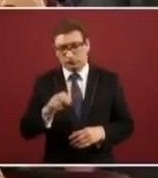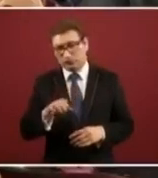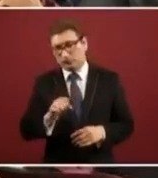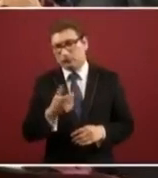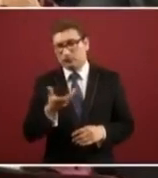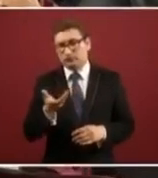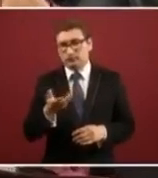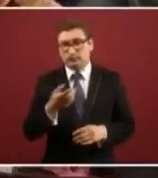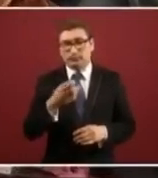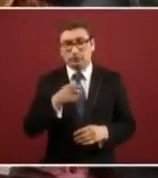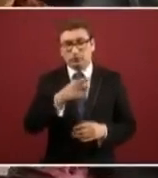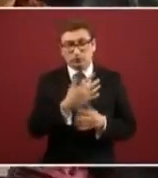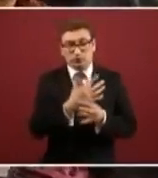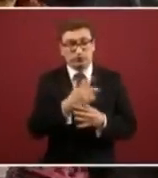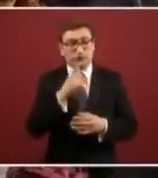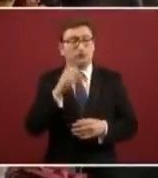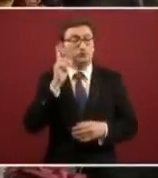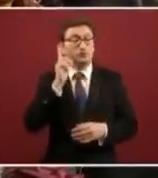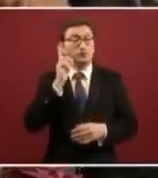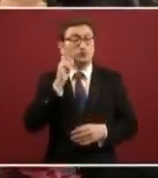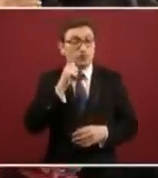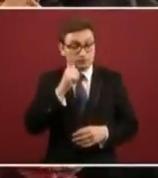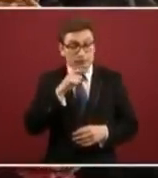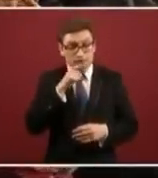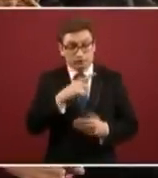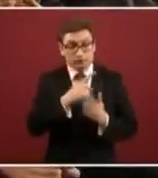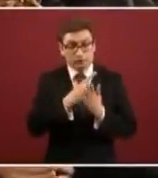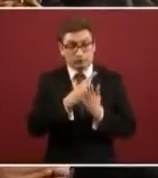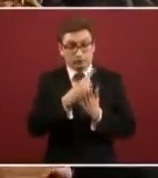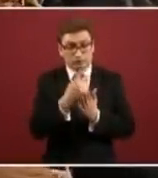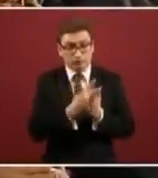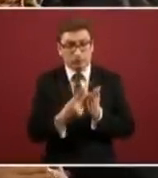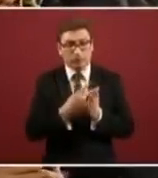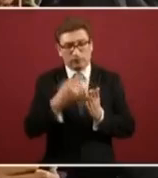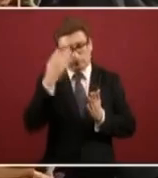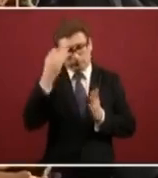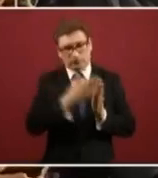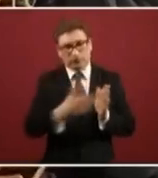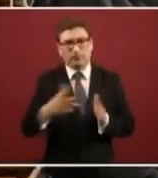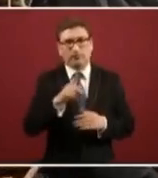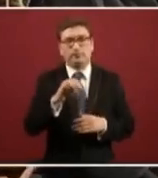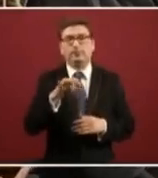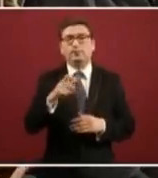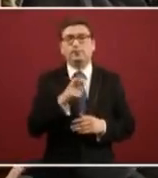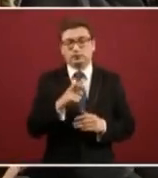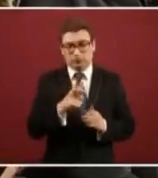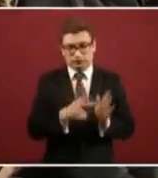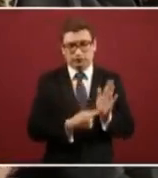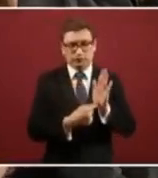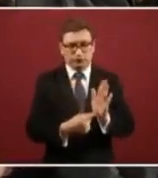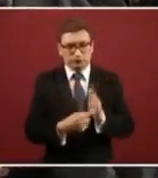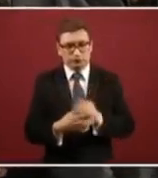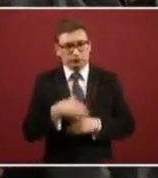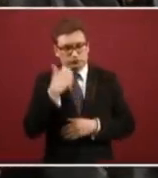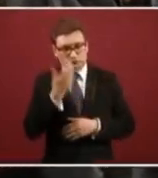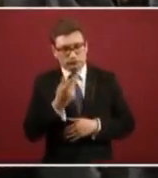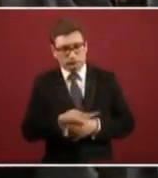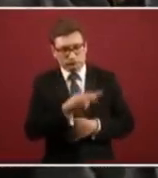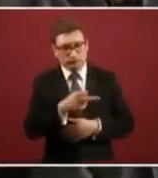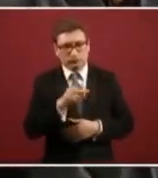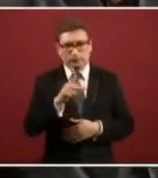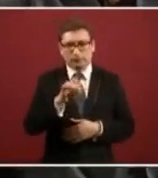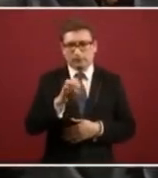que mañana va a dar a conocer el programa de largo plazo de Pemex. Sí, yo quisiera preguntarle,